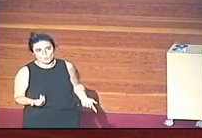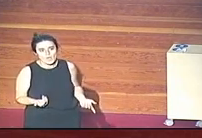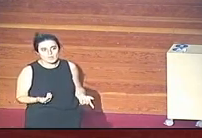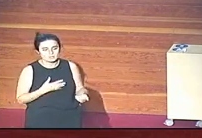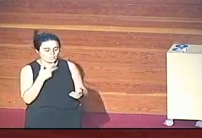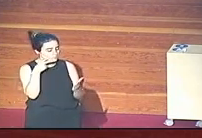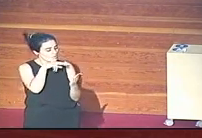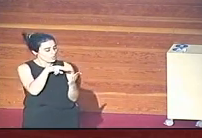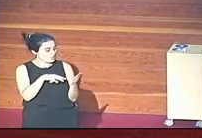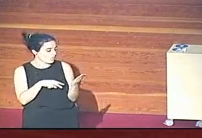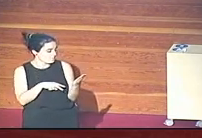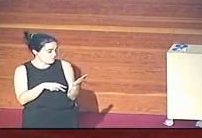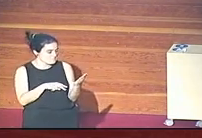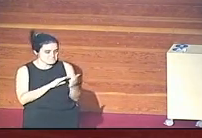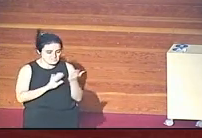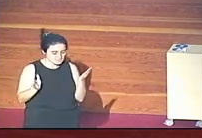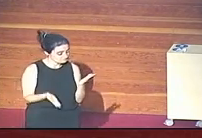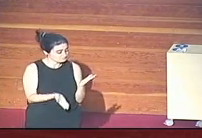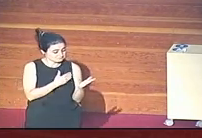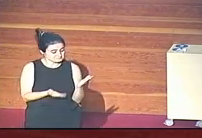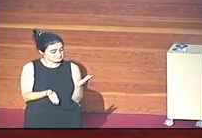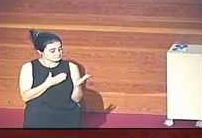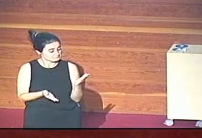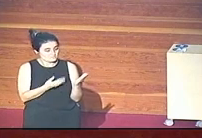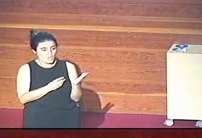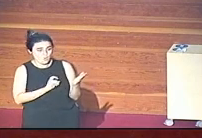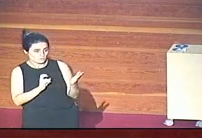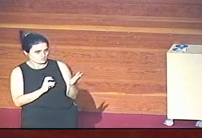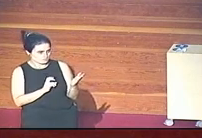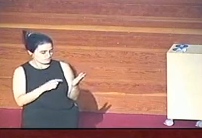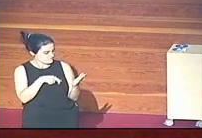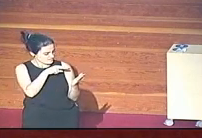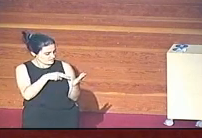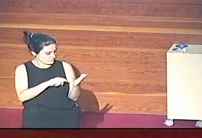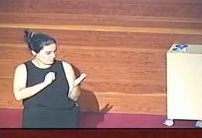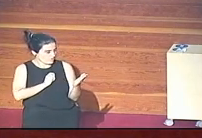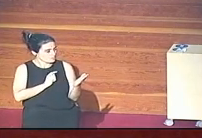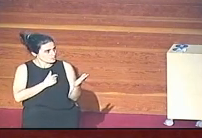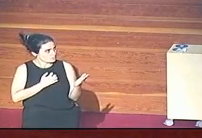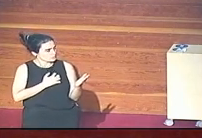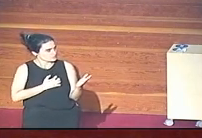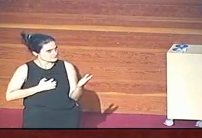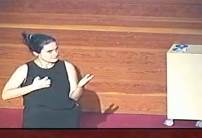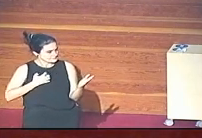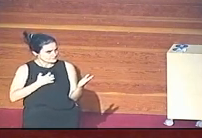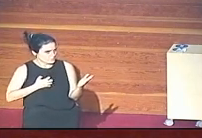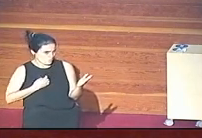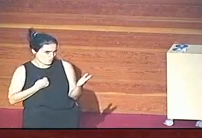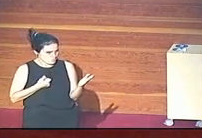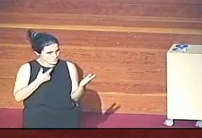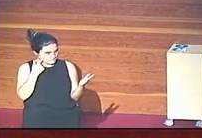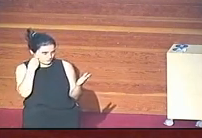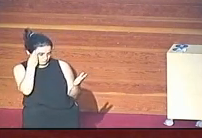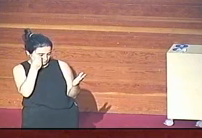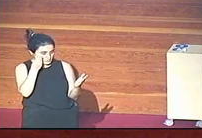igual y que no pasemos la página y digamos bueno pues otro tema más no bueno pues a lo mejor hay que darle una vuelta